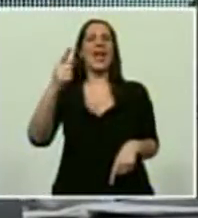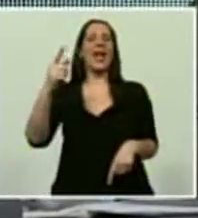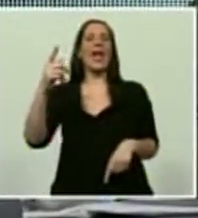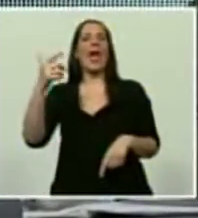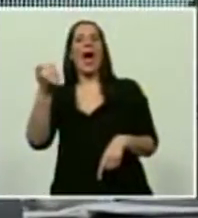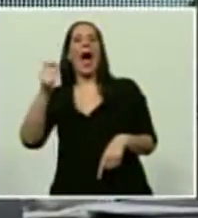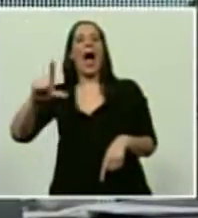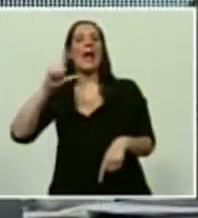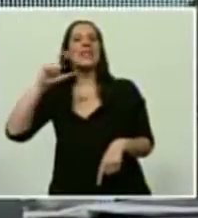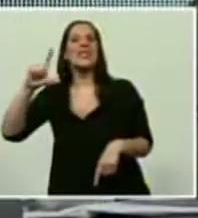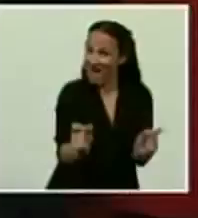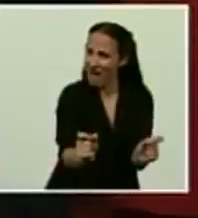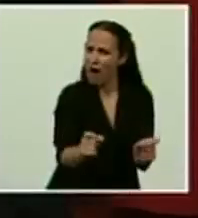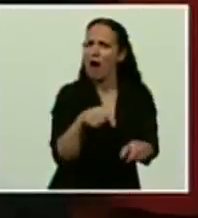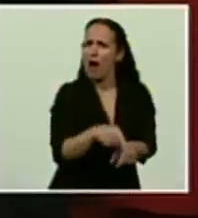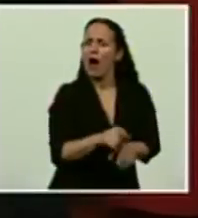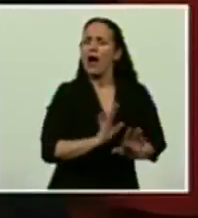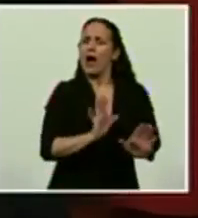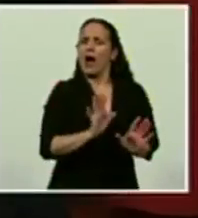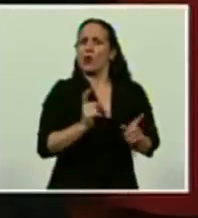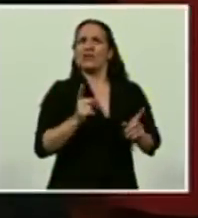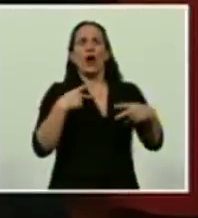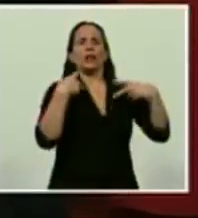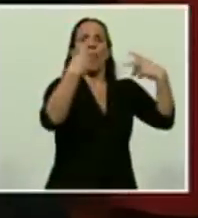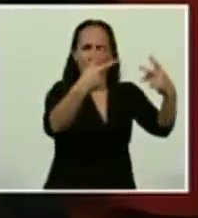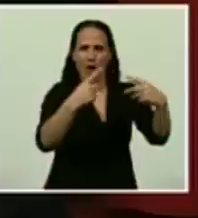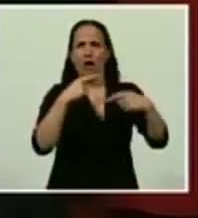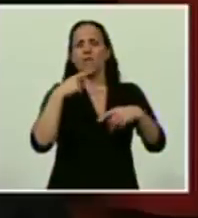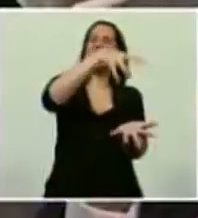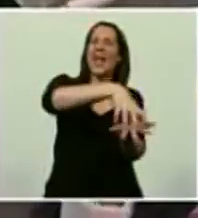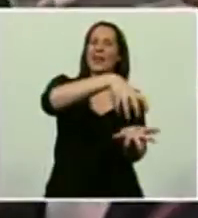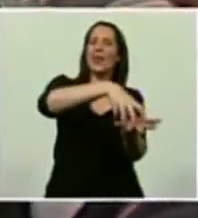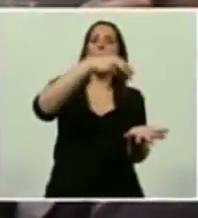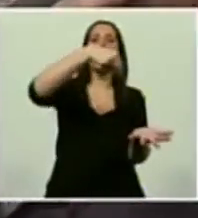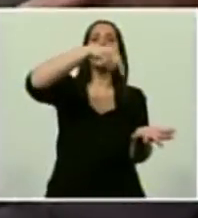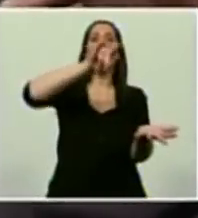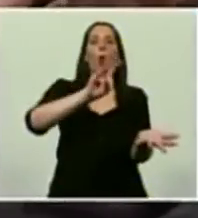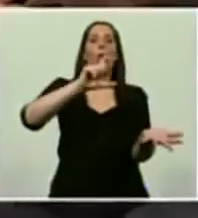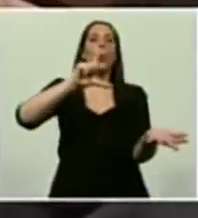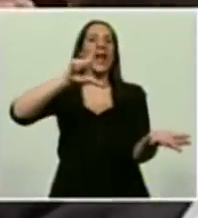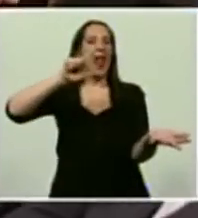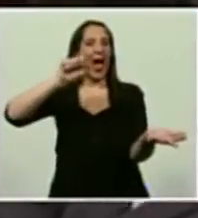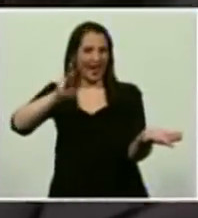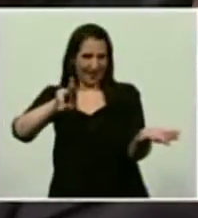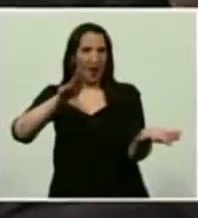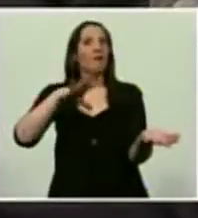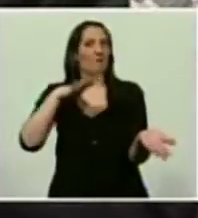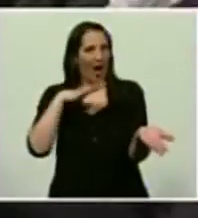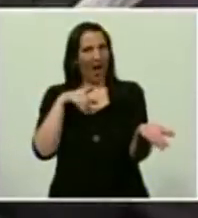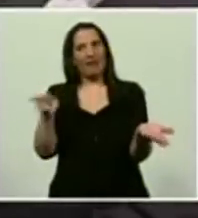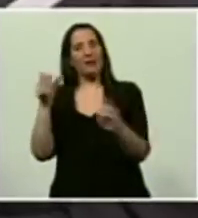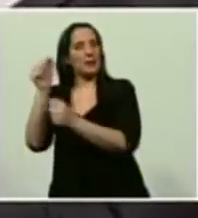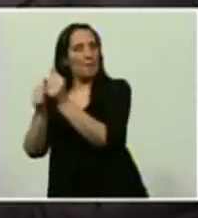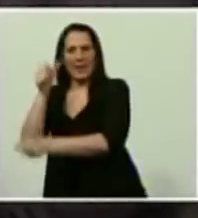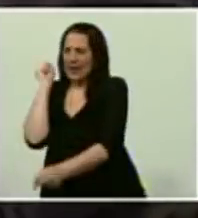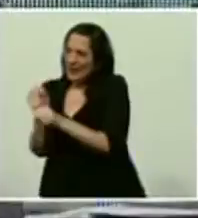salud no sea un lujo de pocos. El Centro Nuclear de Gallegos, hoy hemos inaugurado la primera etapa y que